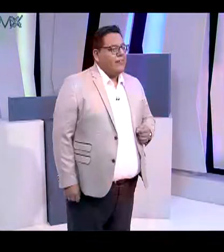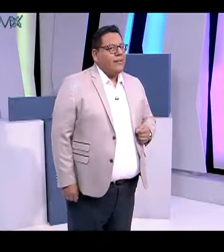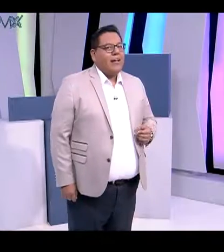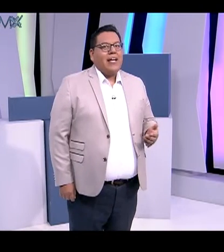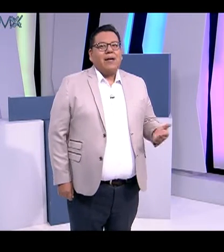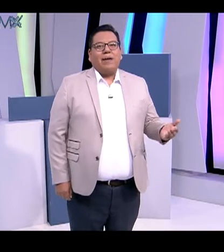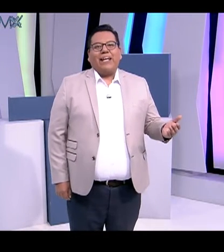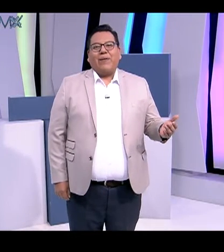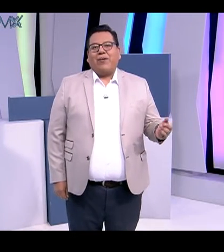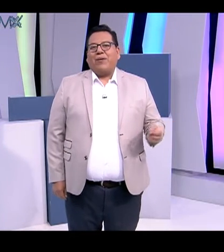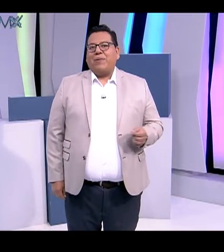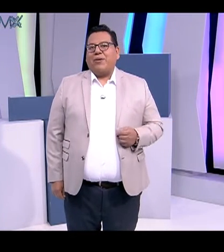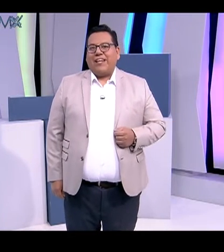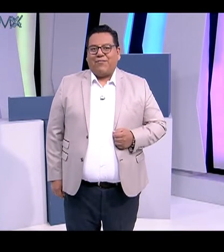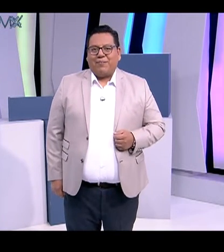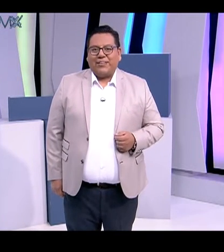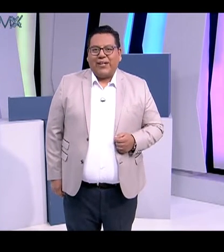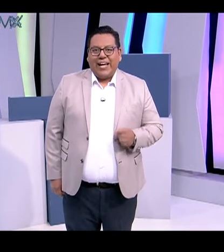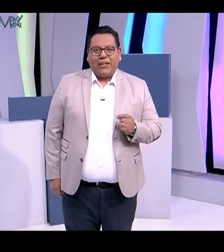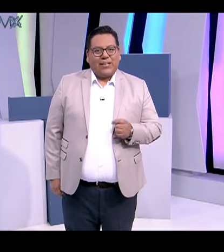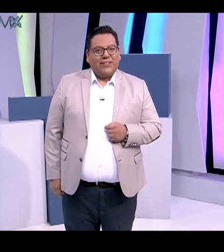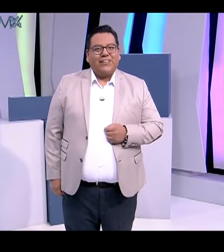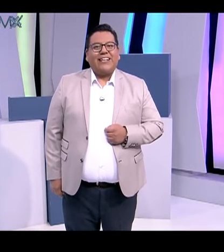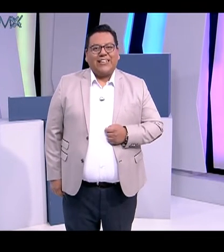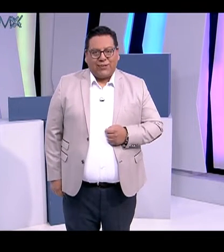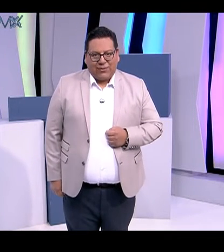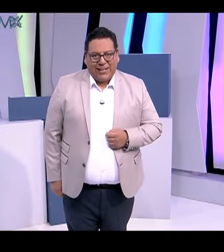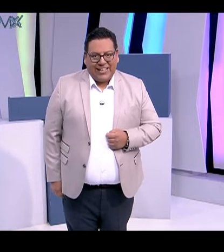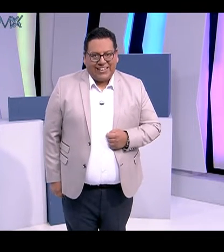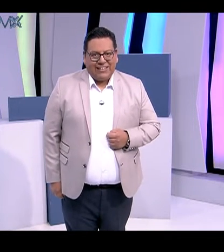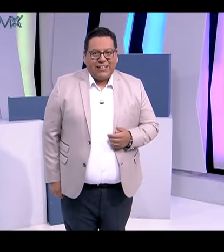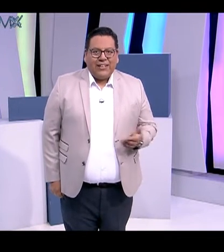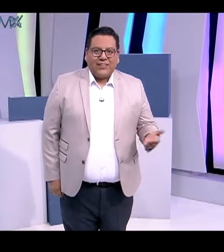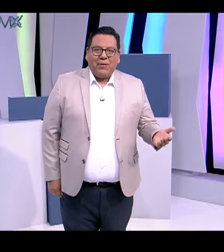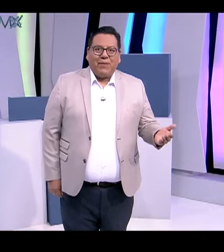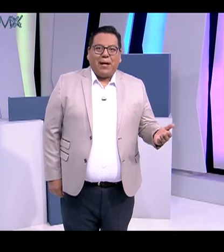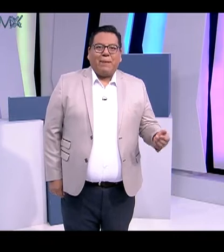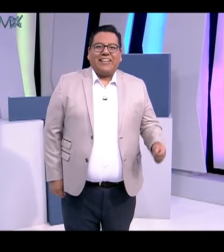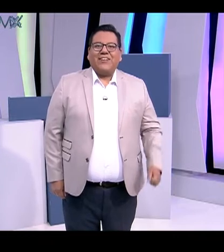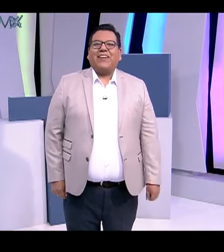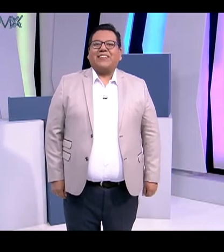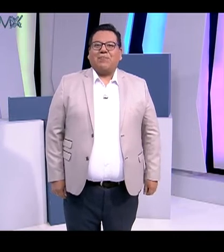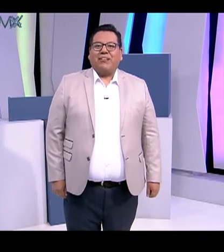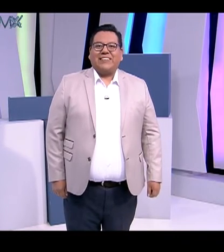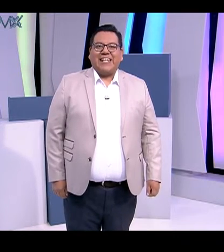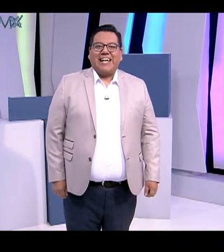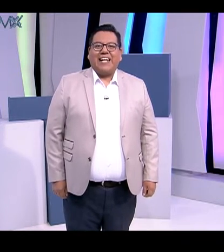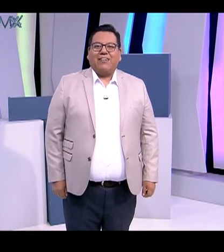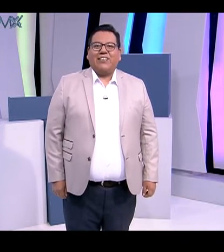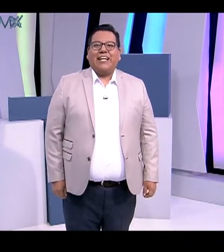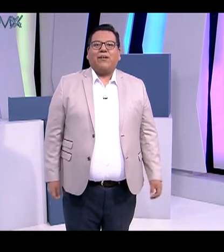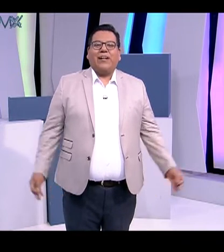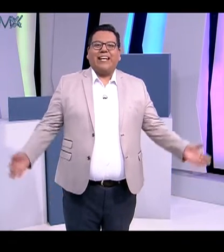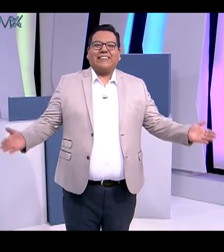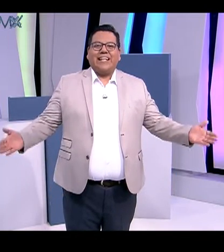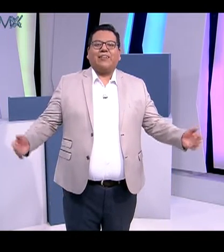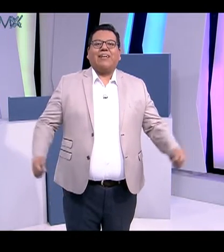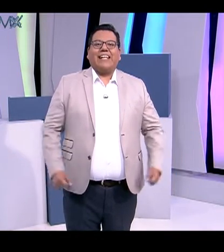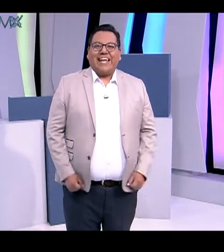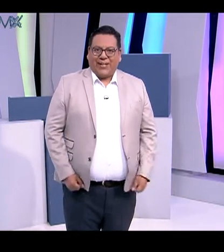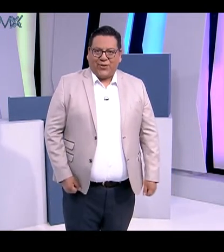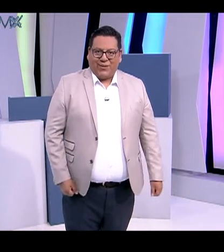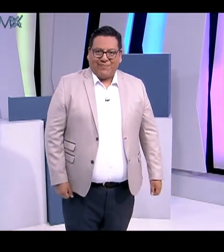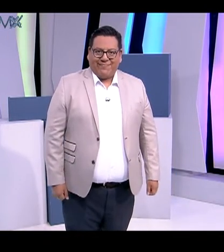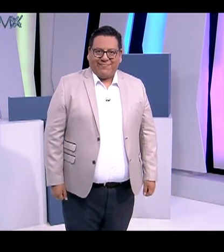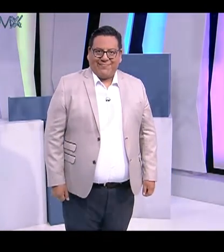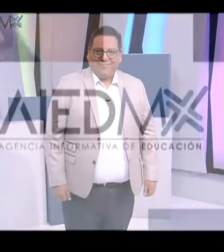estudiantes. Media hora con lo mejor de la información en educación y su actualidad. Soy Benjamín Aparicio y los invito a cerrar la noche con el extracto